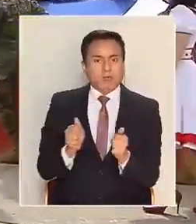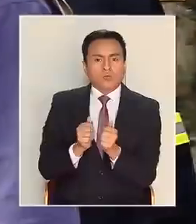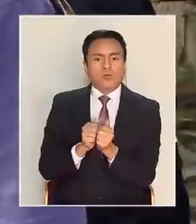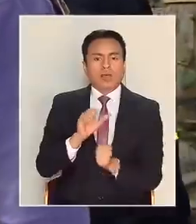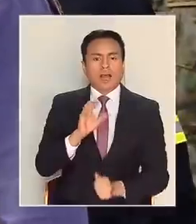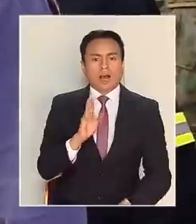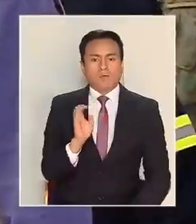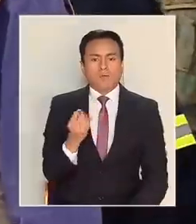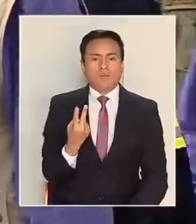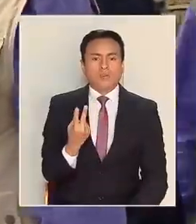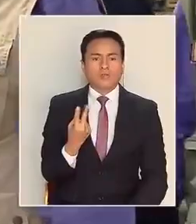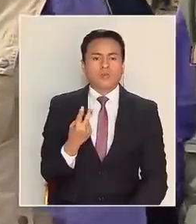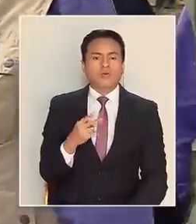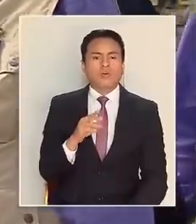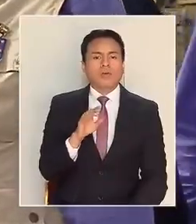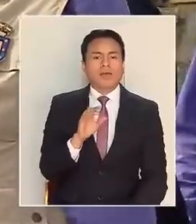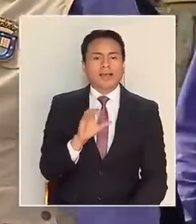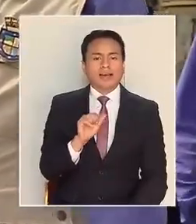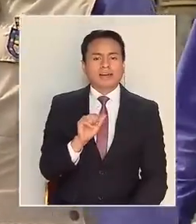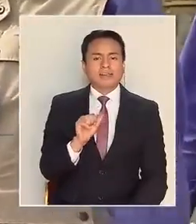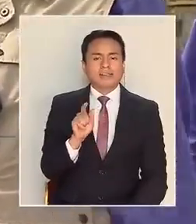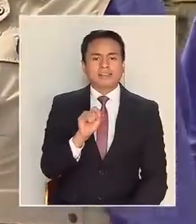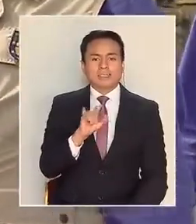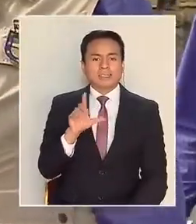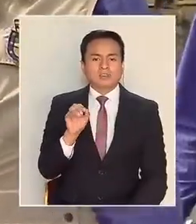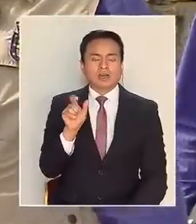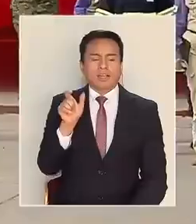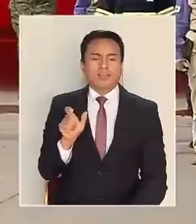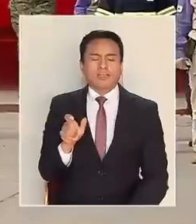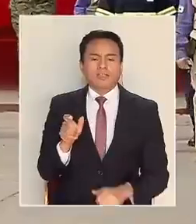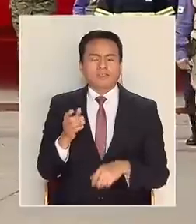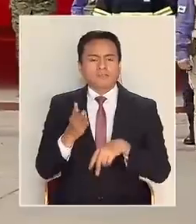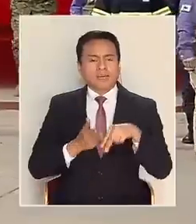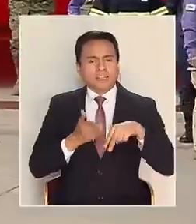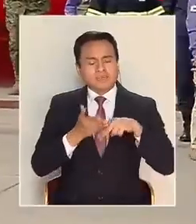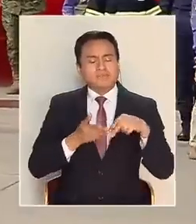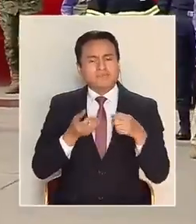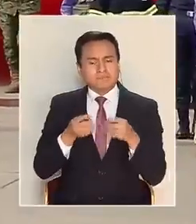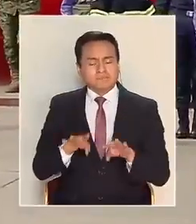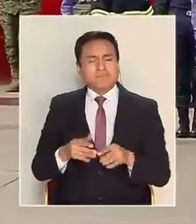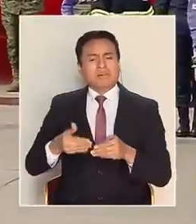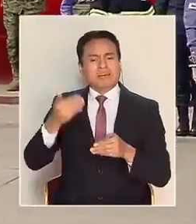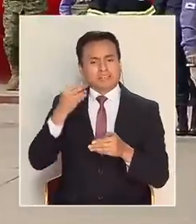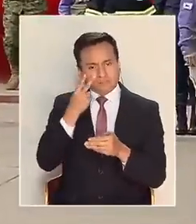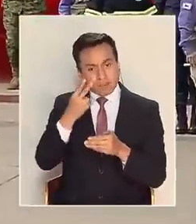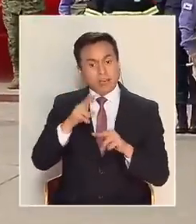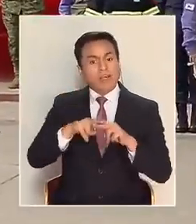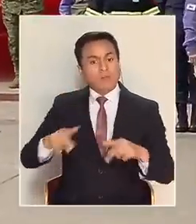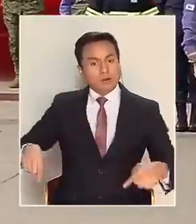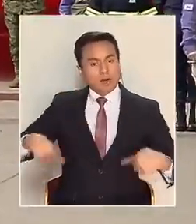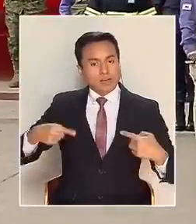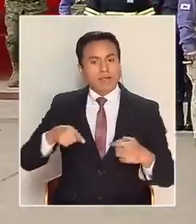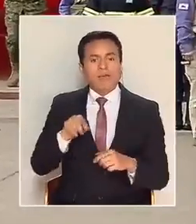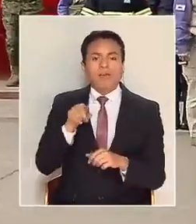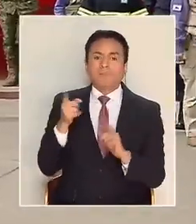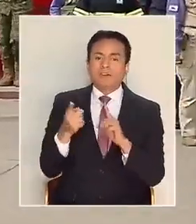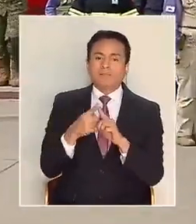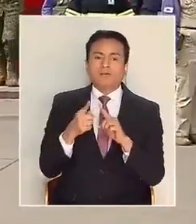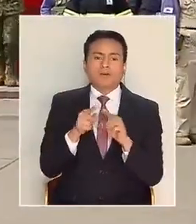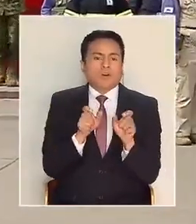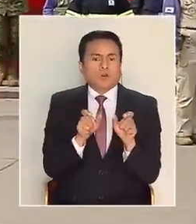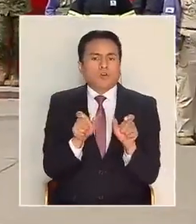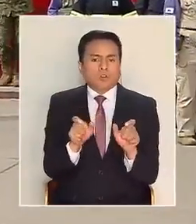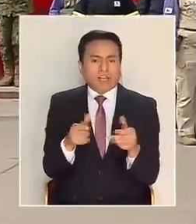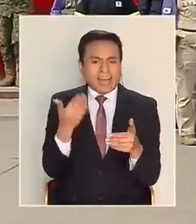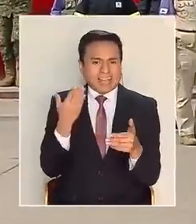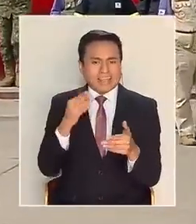cabo segundo Brian Castillo del Ejército, quien perdió sus piernas. Usted lo ve en ese lugar luego de participar en un control